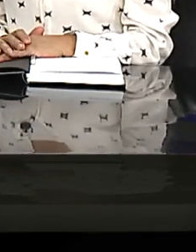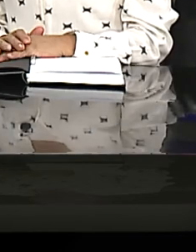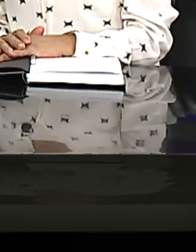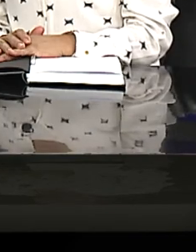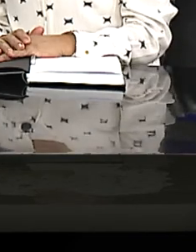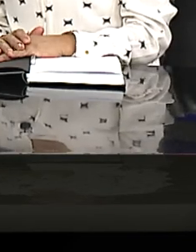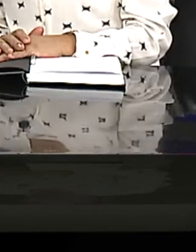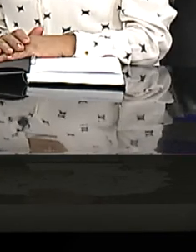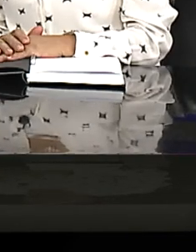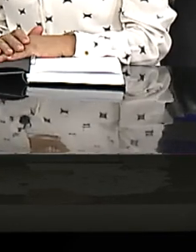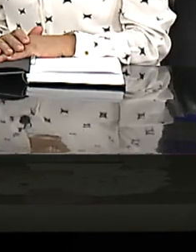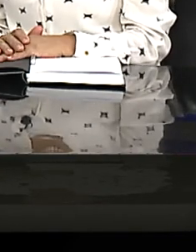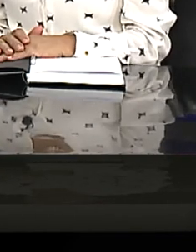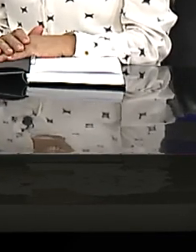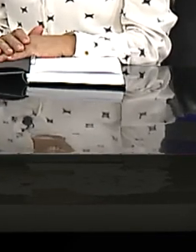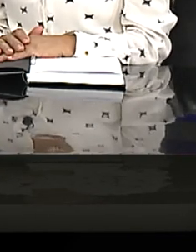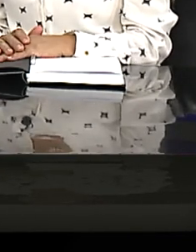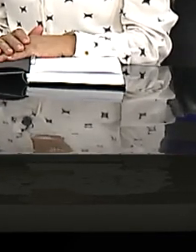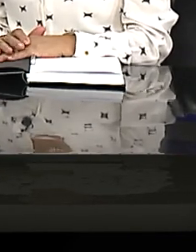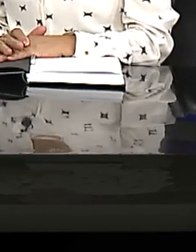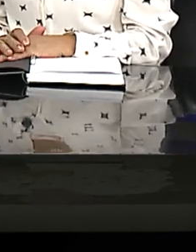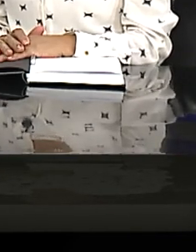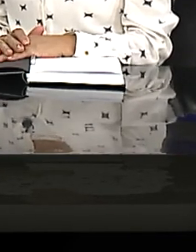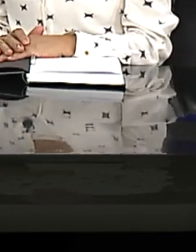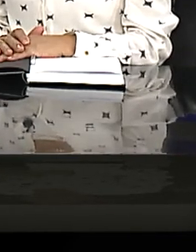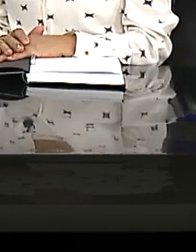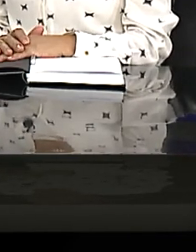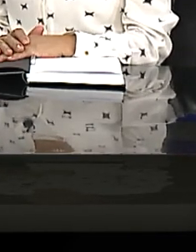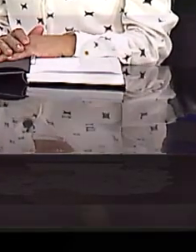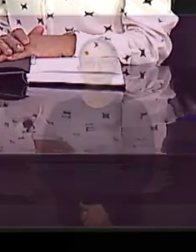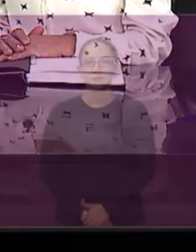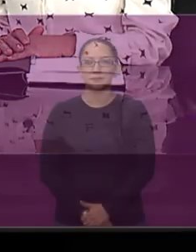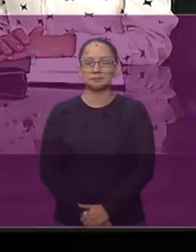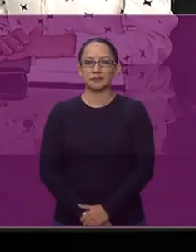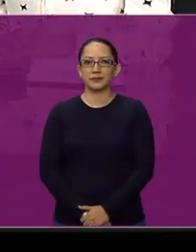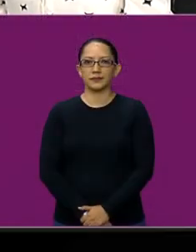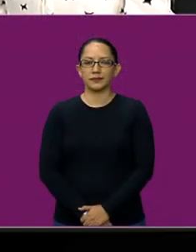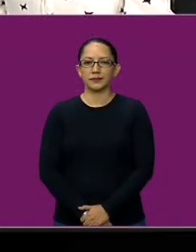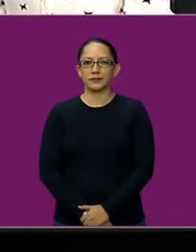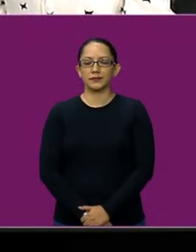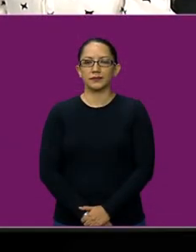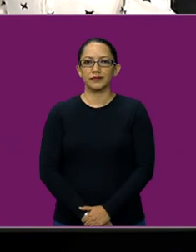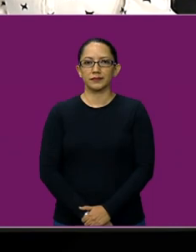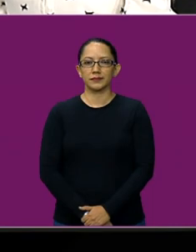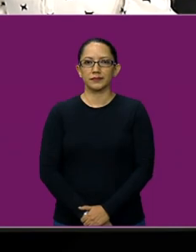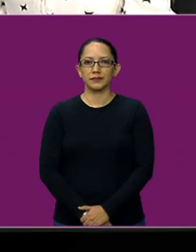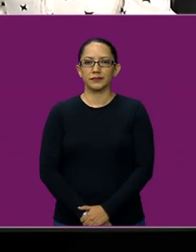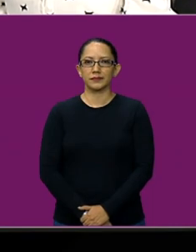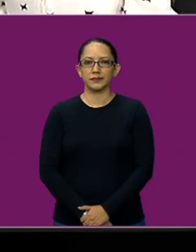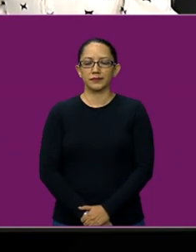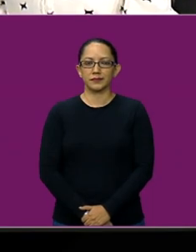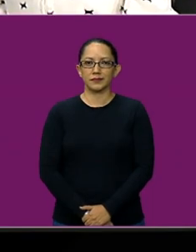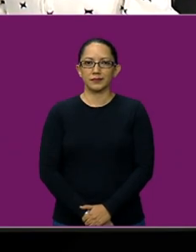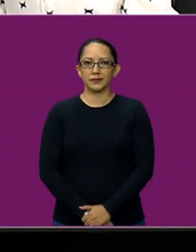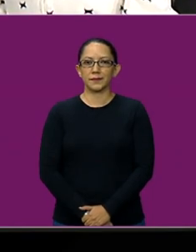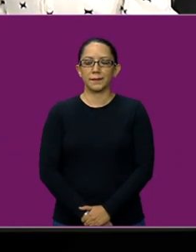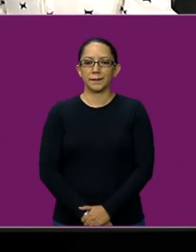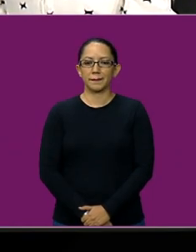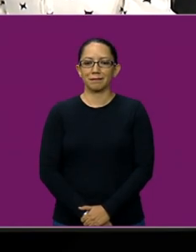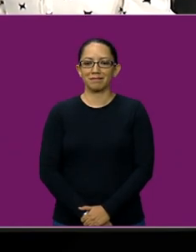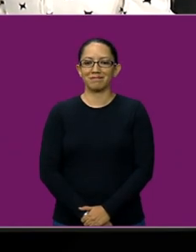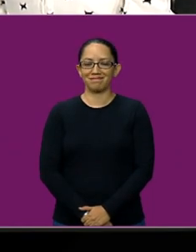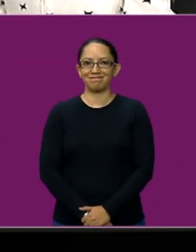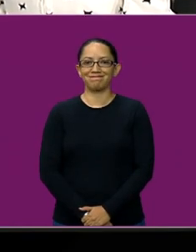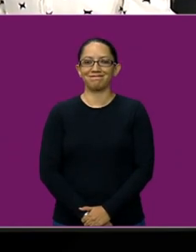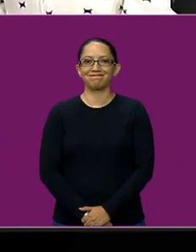y qué mejor de tener aquí en el estudio a dos de sus mejores representantes, y la verdad me siento honrado que nos acompañen las dos,